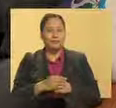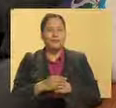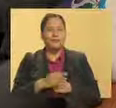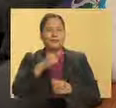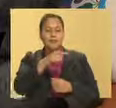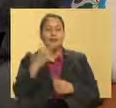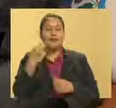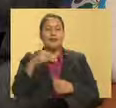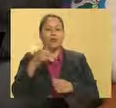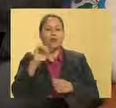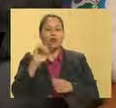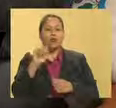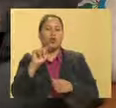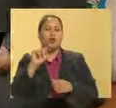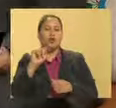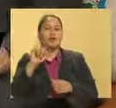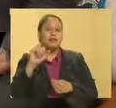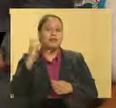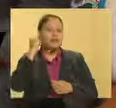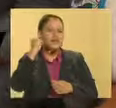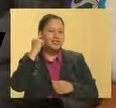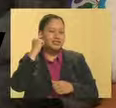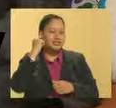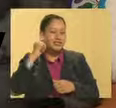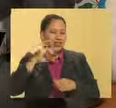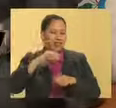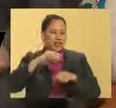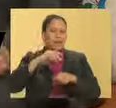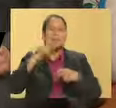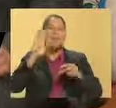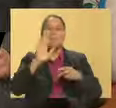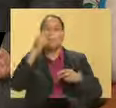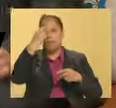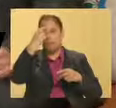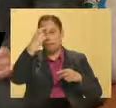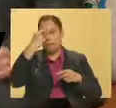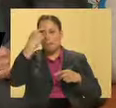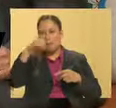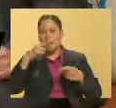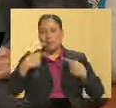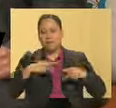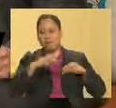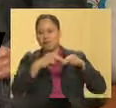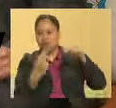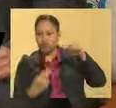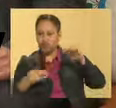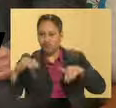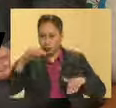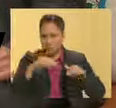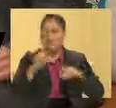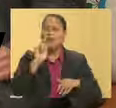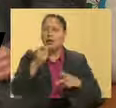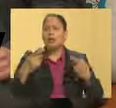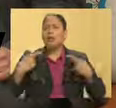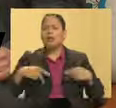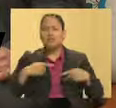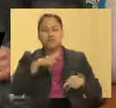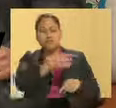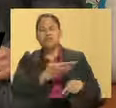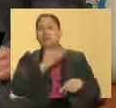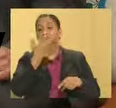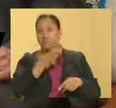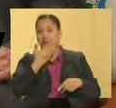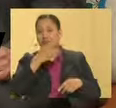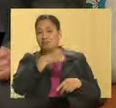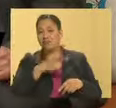se llama así el otitis del nadador. Y esto se presenta en las personas que